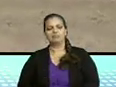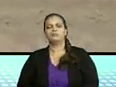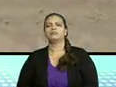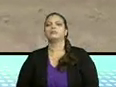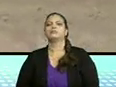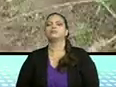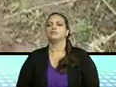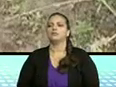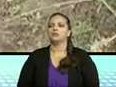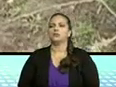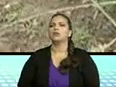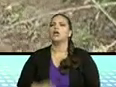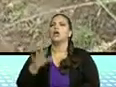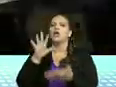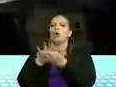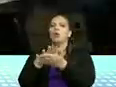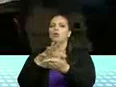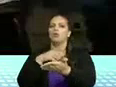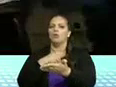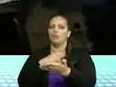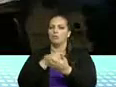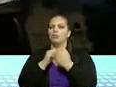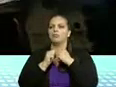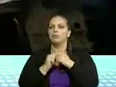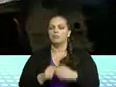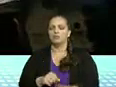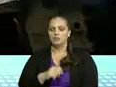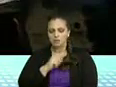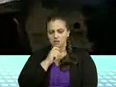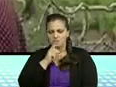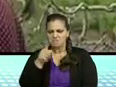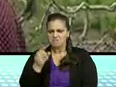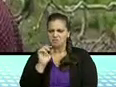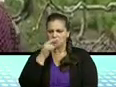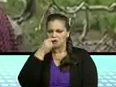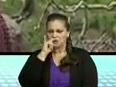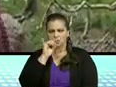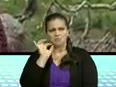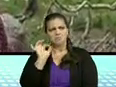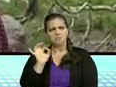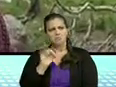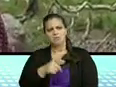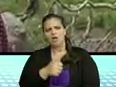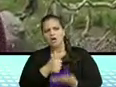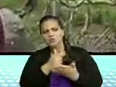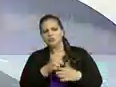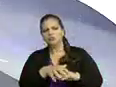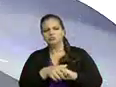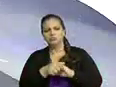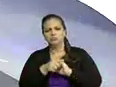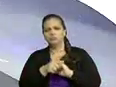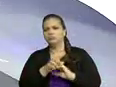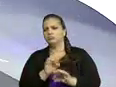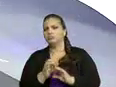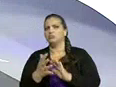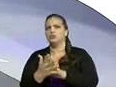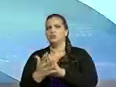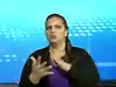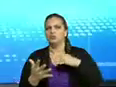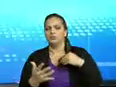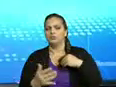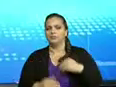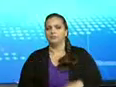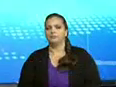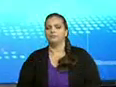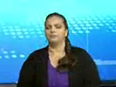que otras personas también despierten nosotros ese sentido de solidaridad y de ayuda al prójimo. Ahora yo quiero contarles que